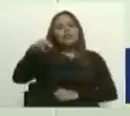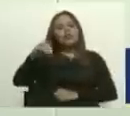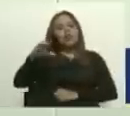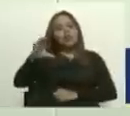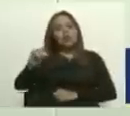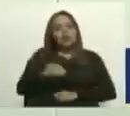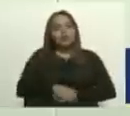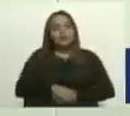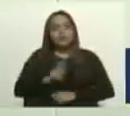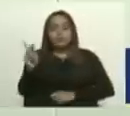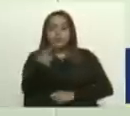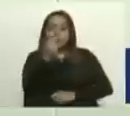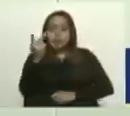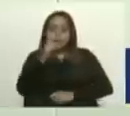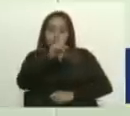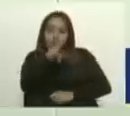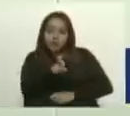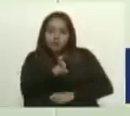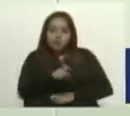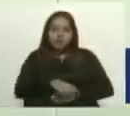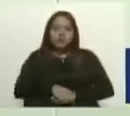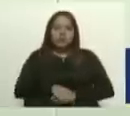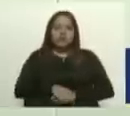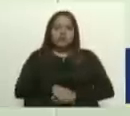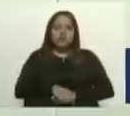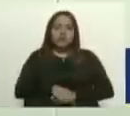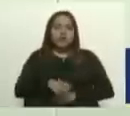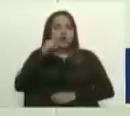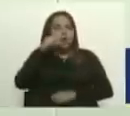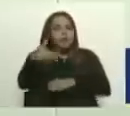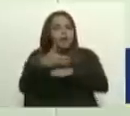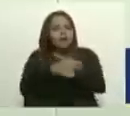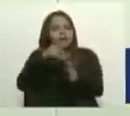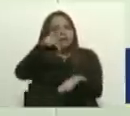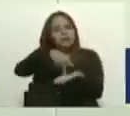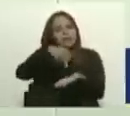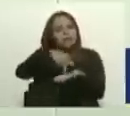segunda pregunta tiene que ver que el ex candidato